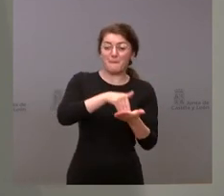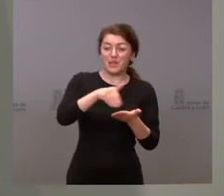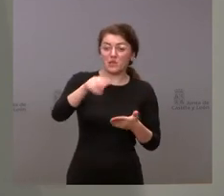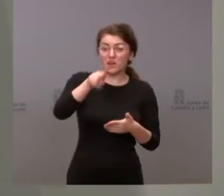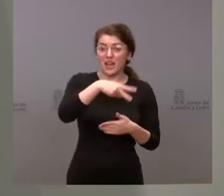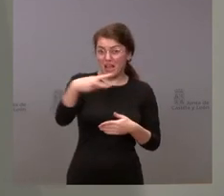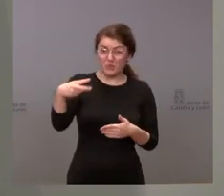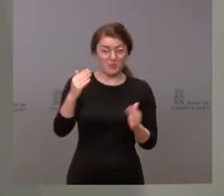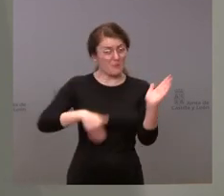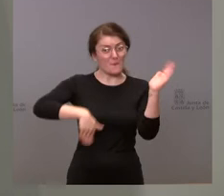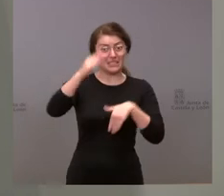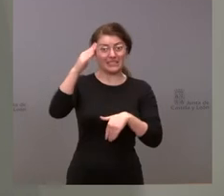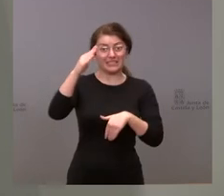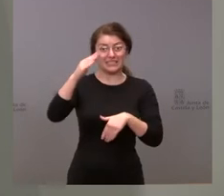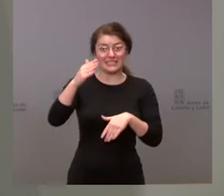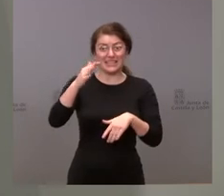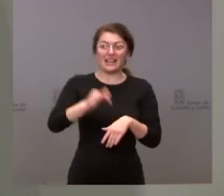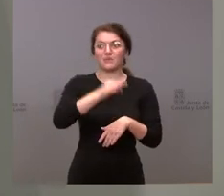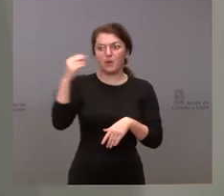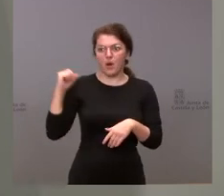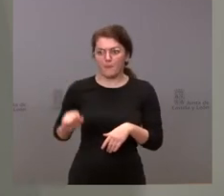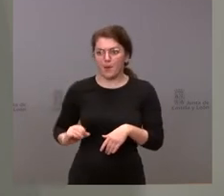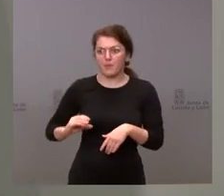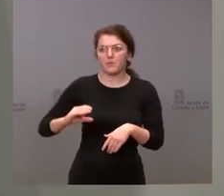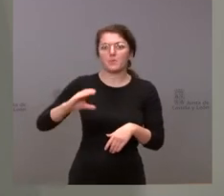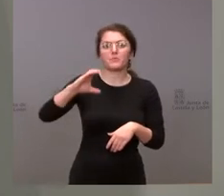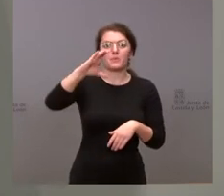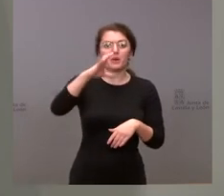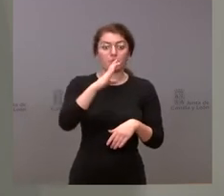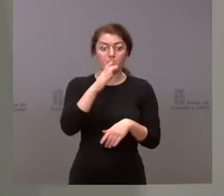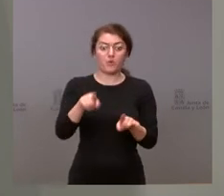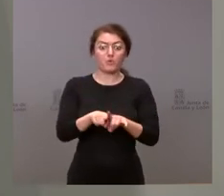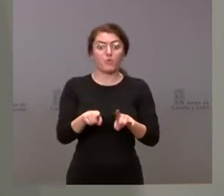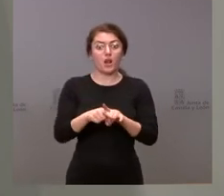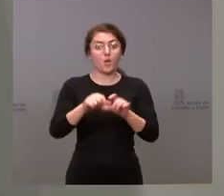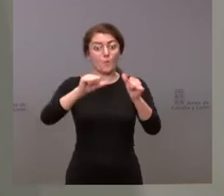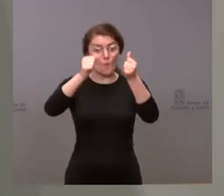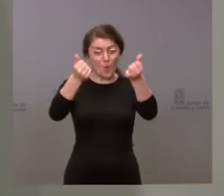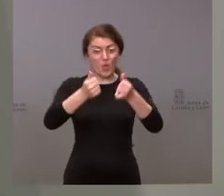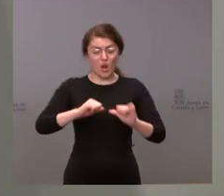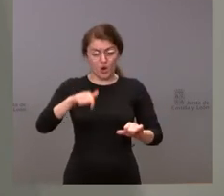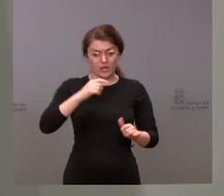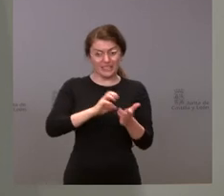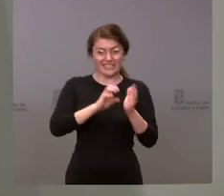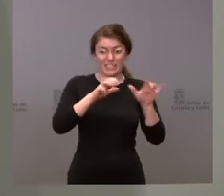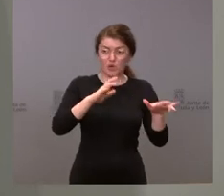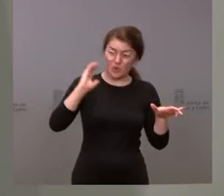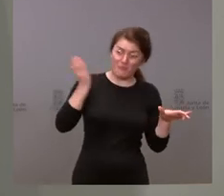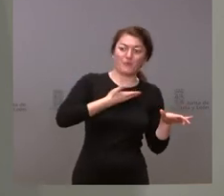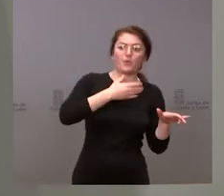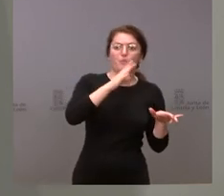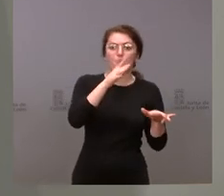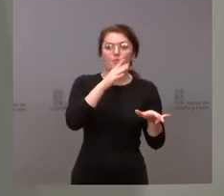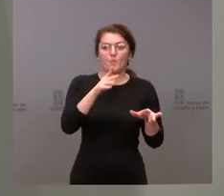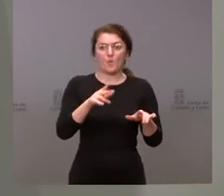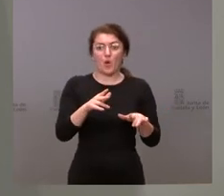tiempo porque en la medida que el modelo dinámico incluso perjudica va más en evolución a castilla y león donde el déficit inicial era